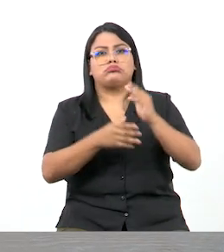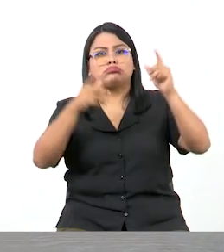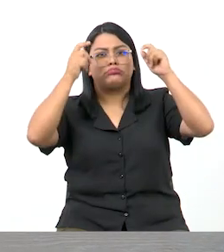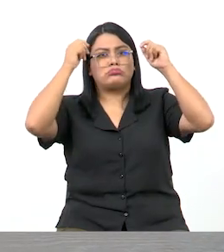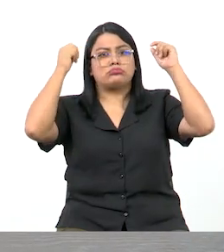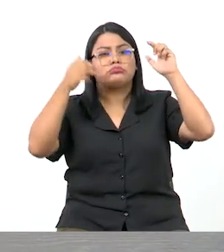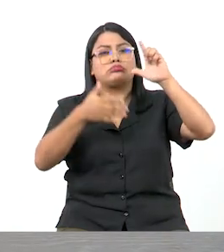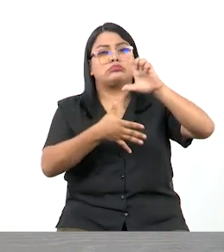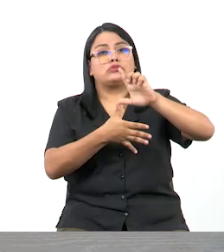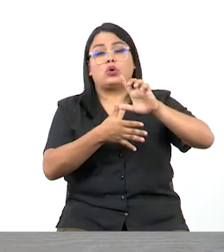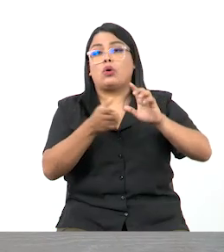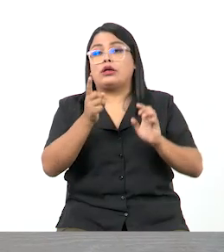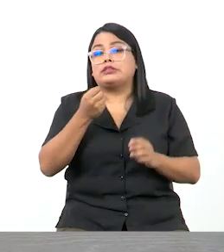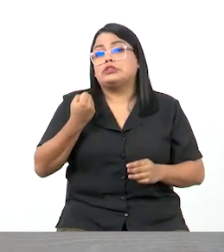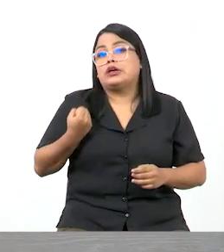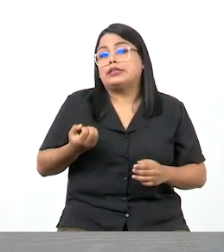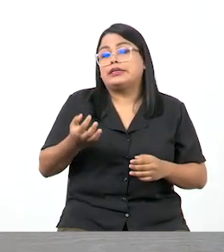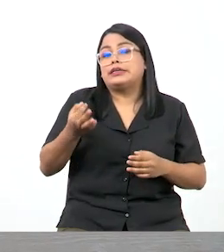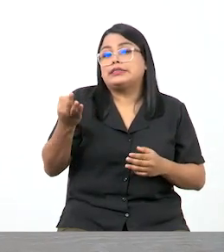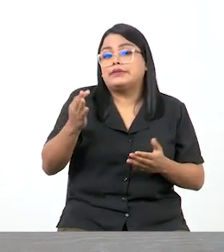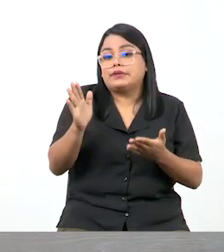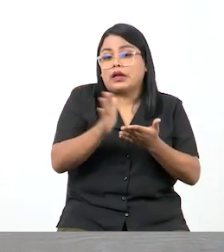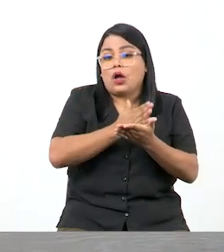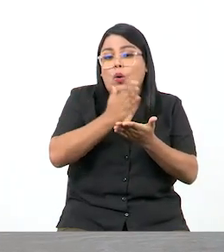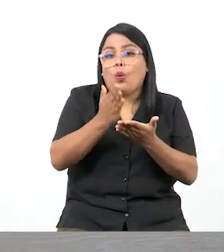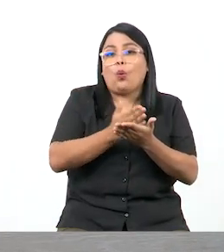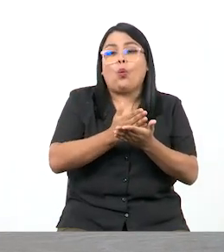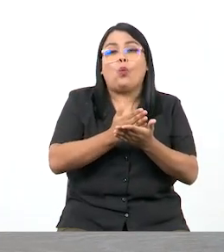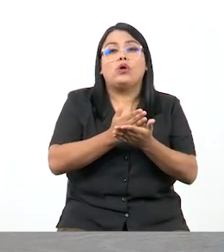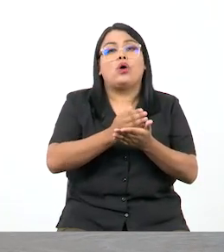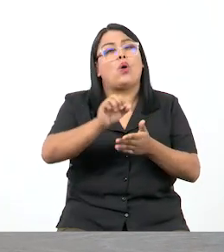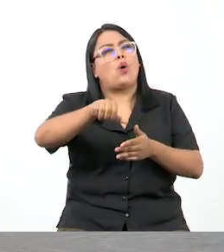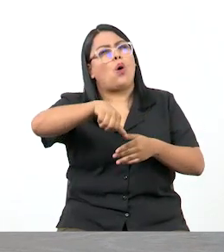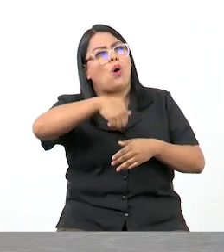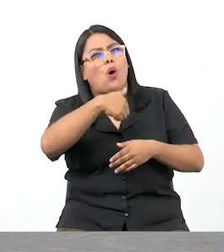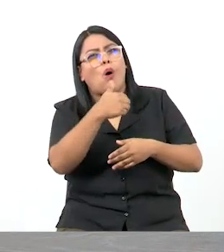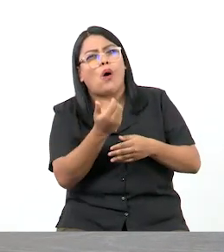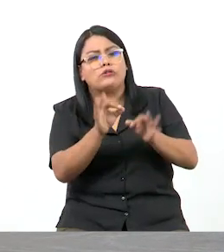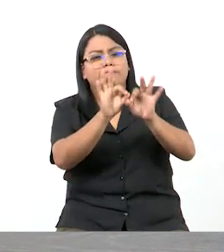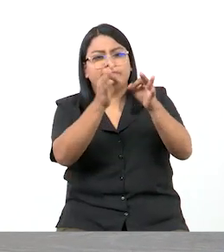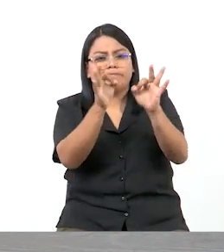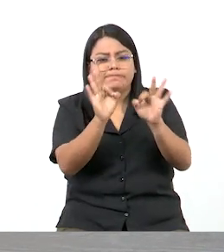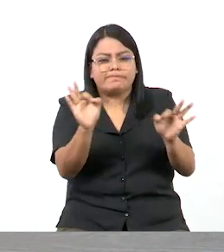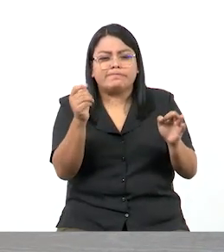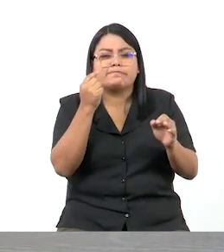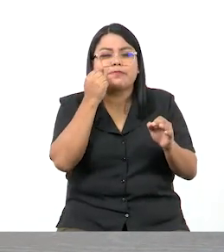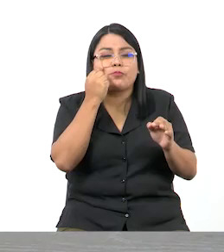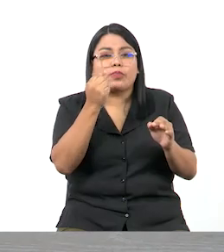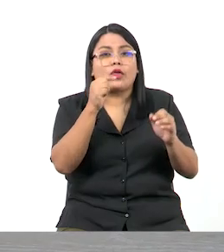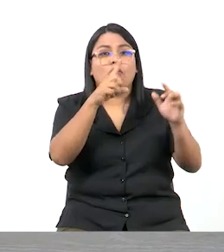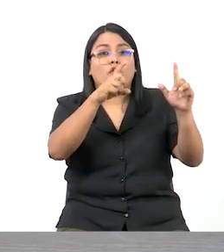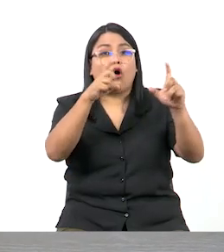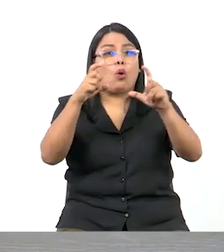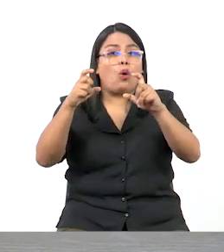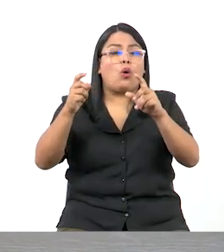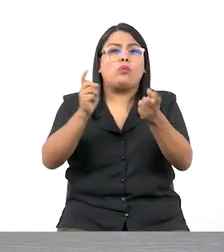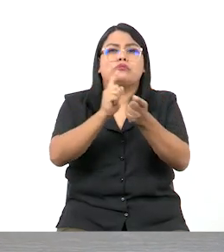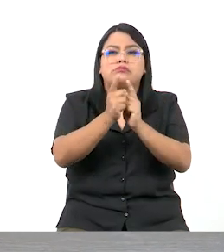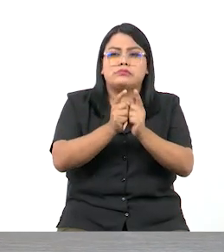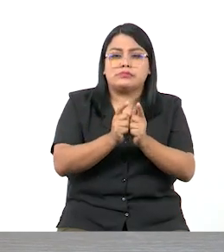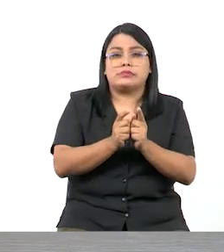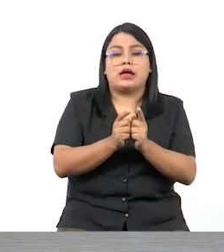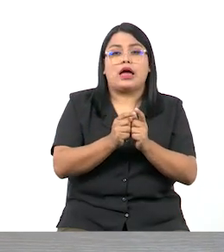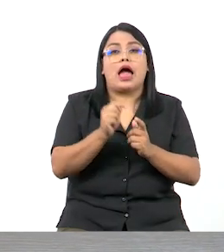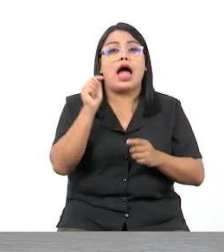esto va a estudiar. No. El estudiantado lo que va a hacer es estudiar también otros tipos de texto y ahí encontramos el texto